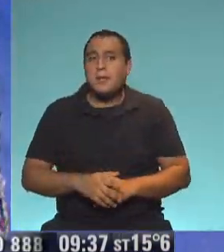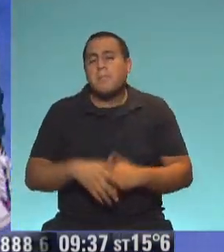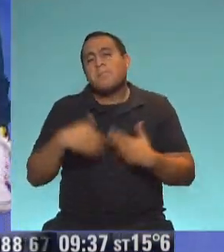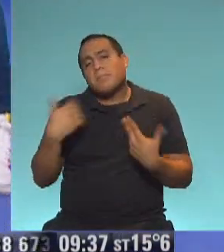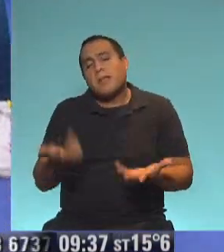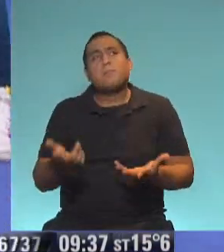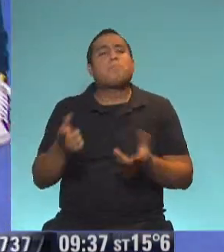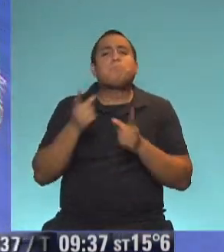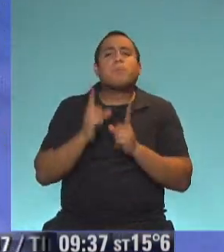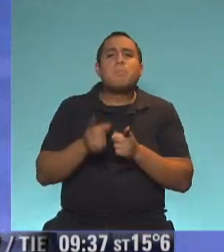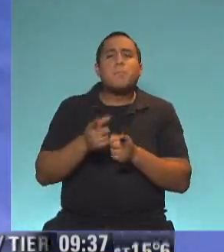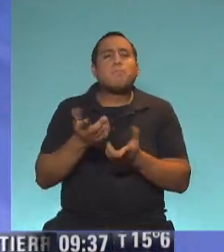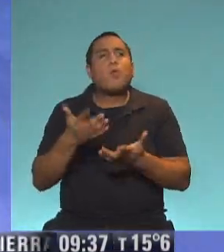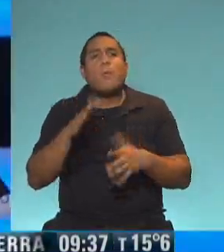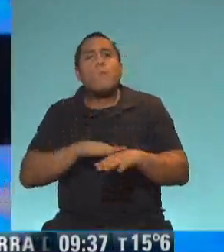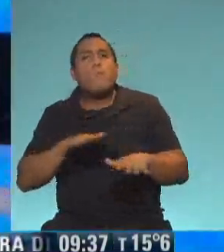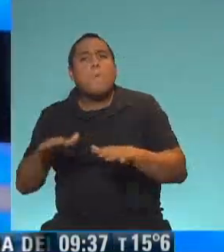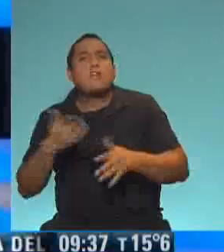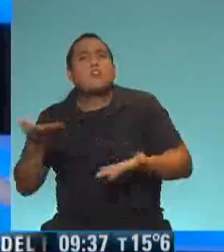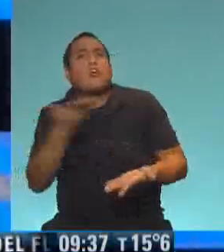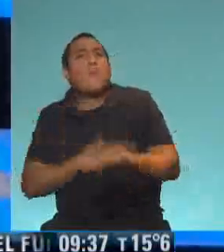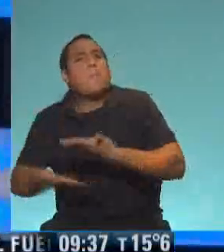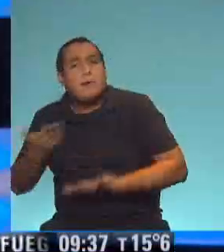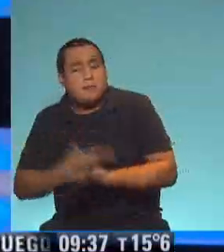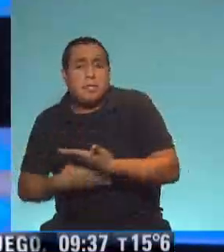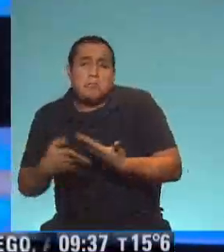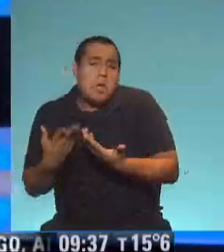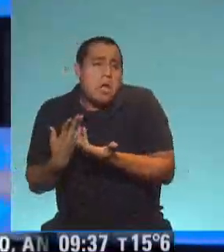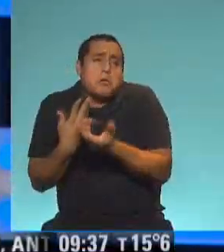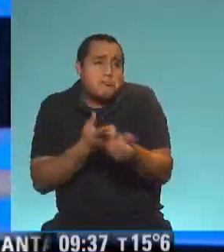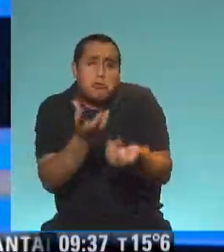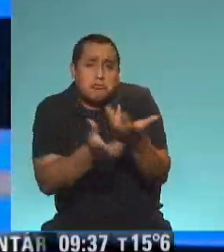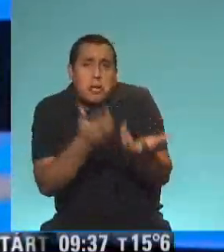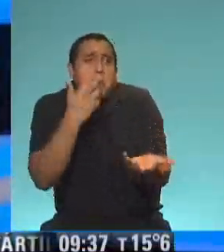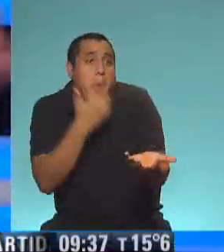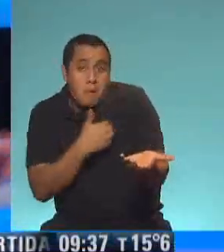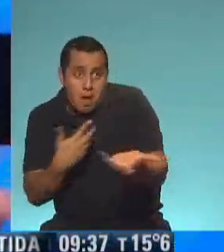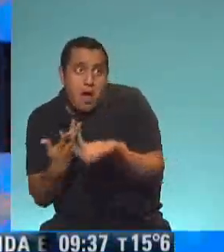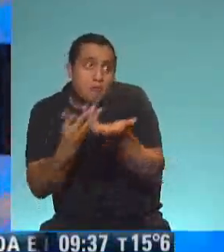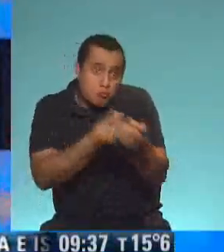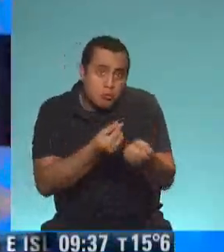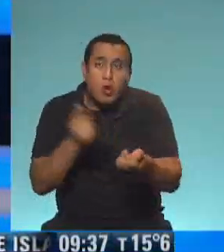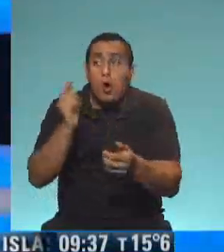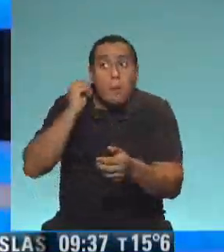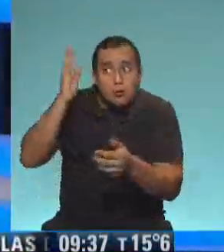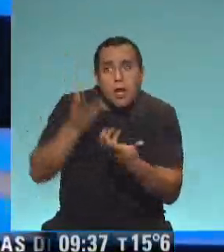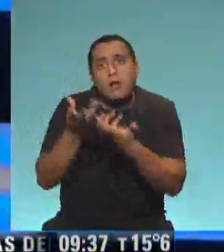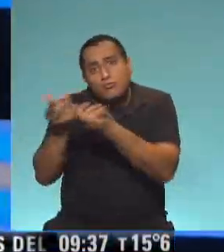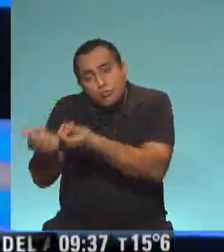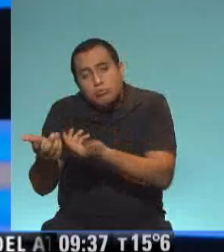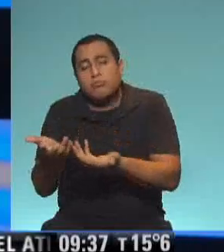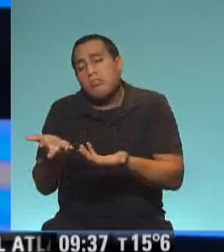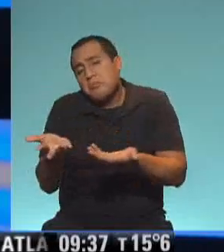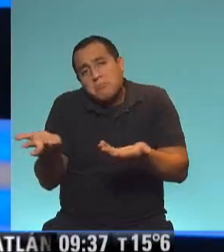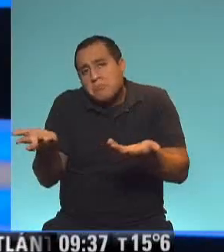tomarlo como un momento para compartir también, por ahí ayudar en la cocina a mamá, papá o al adulto que esté en casa, ¿no es cierto? Está